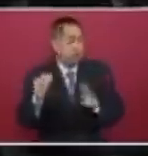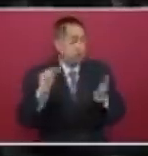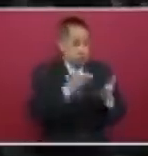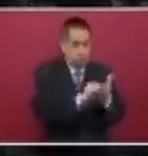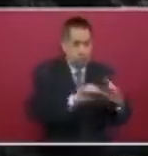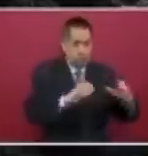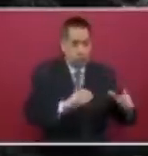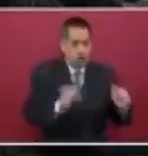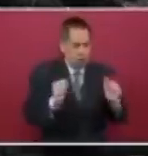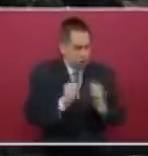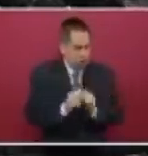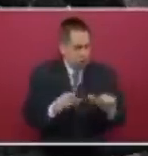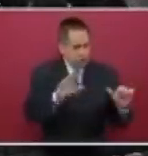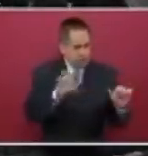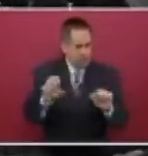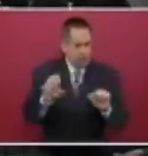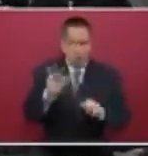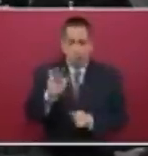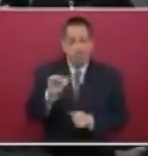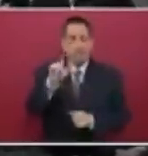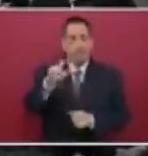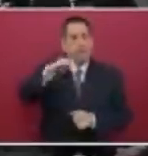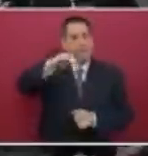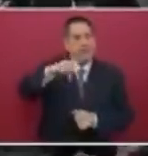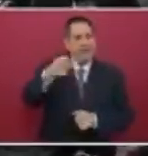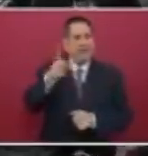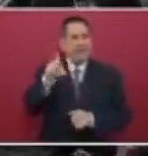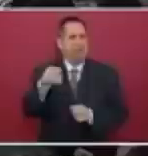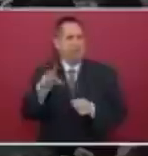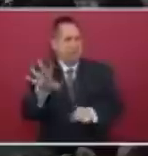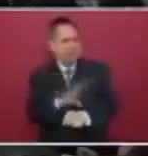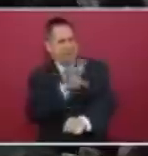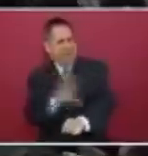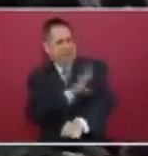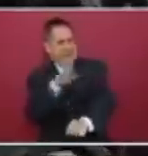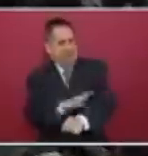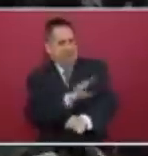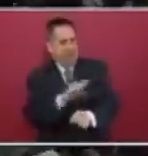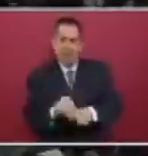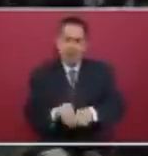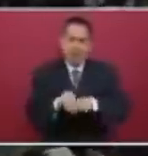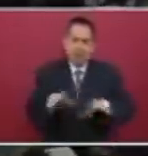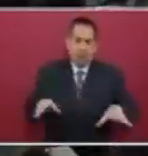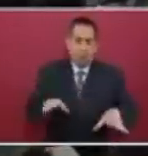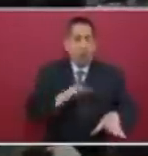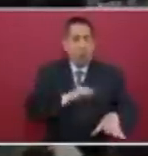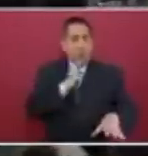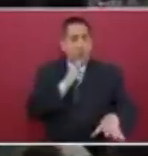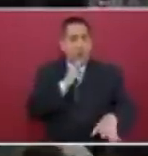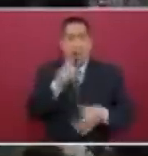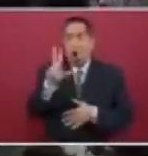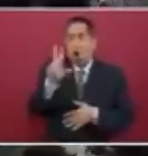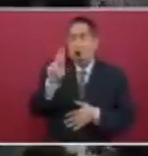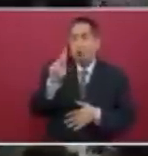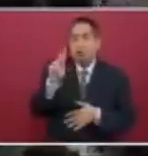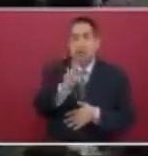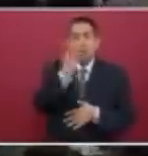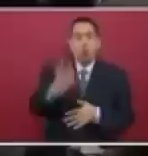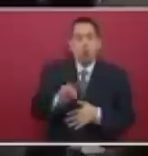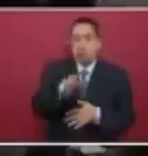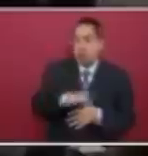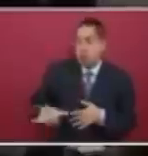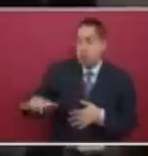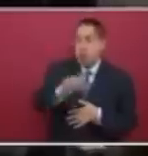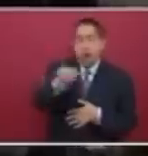647 megawatts de capacidad el pin será capaz de cubrir el 80% de energía que consumirá el estado de morelos